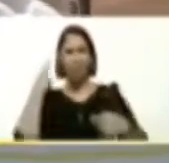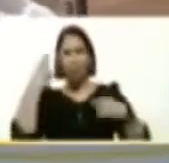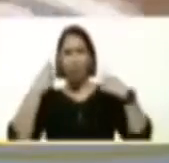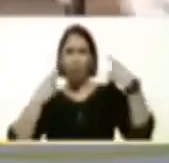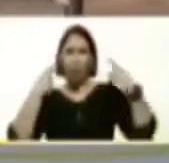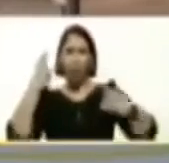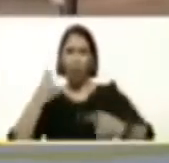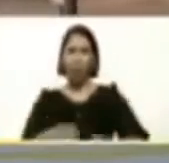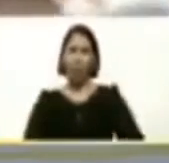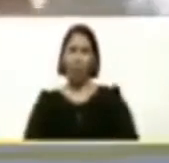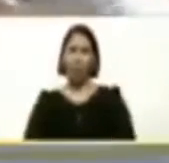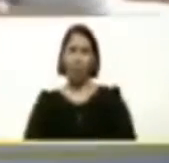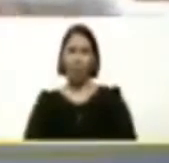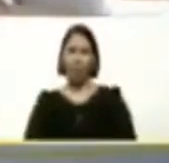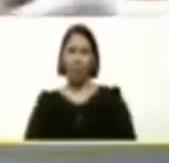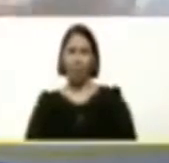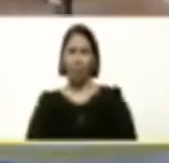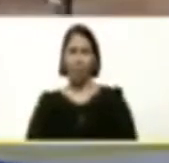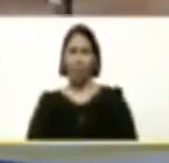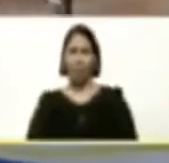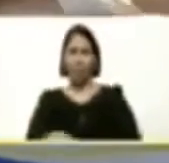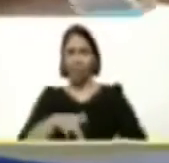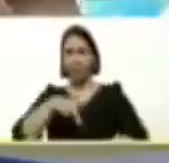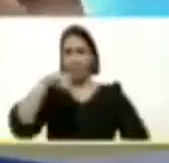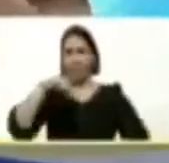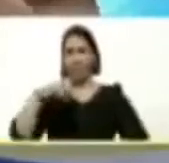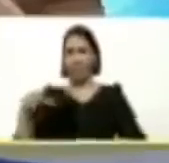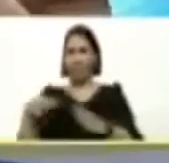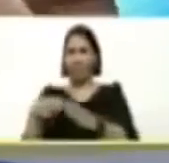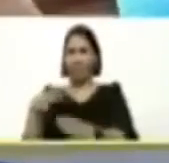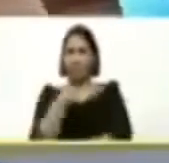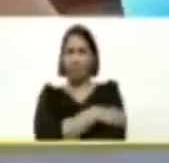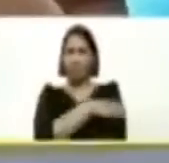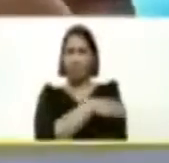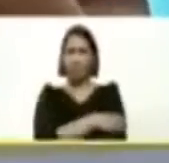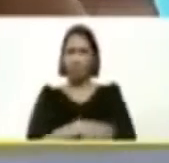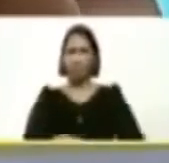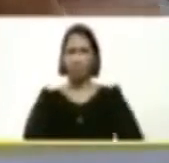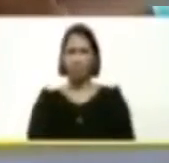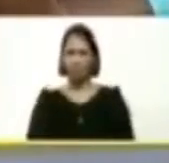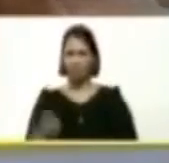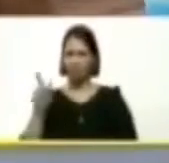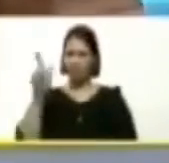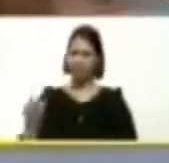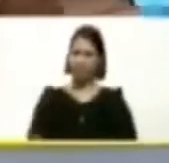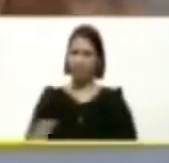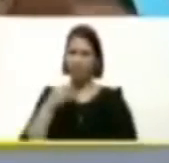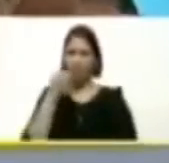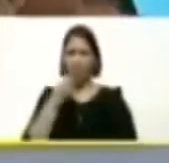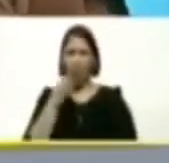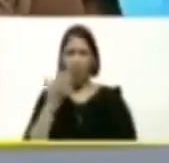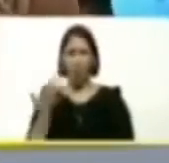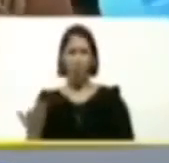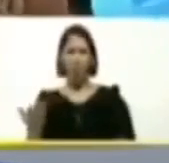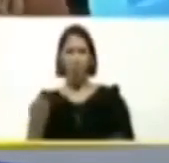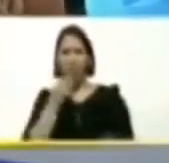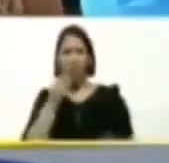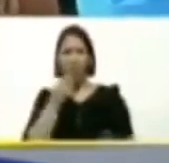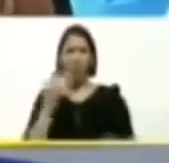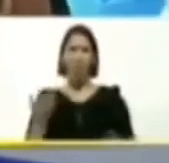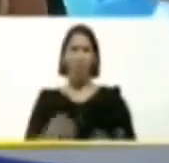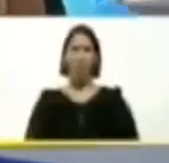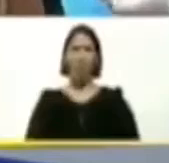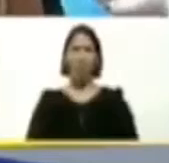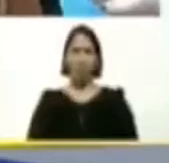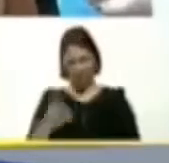locuras típico de un extremista de derecha, de un neonazi como es Bolsonaro. ¿Ustedes saben